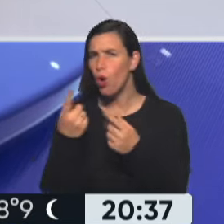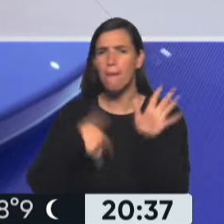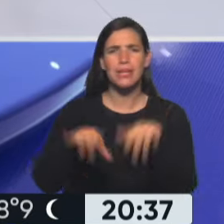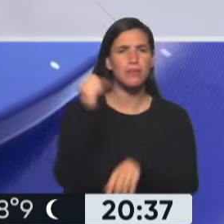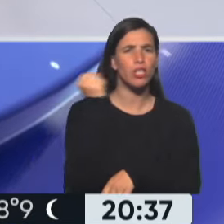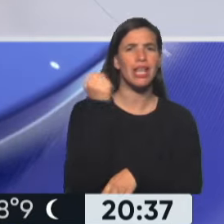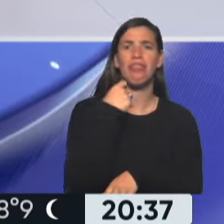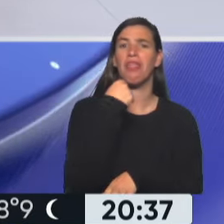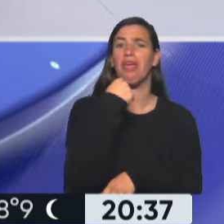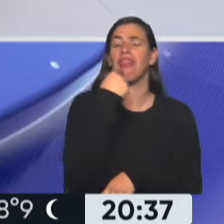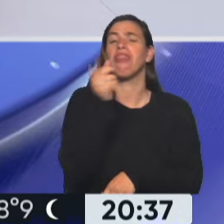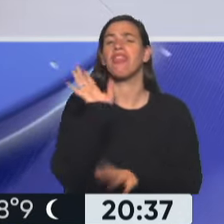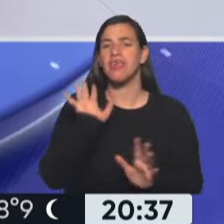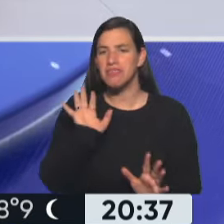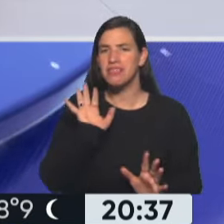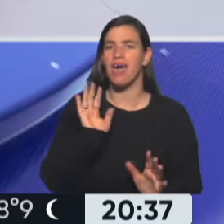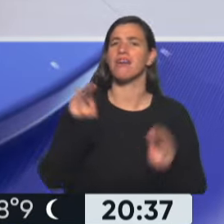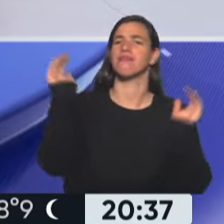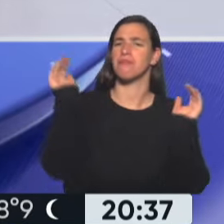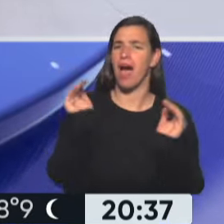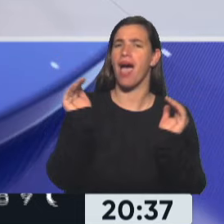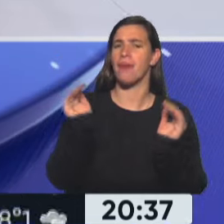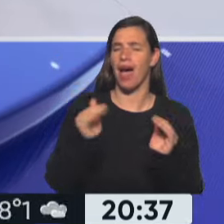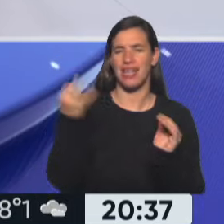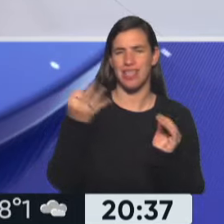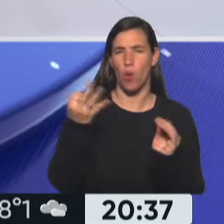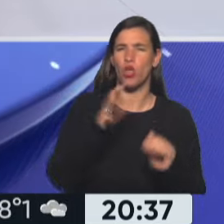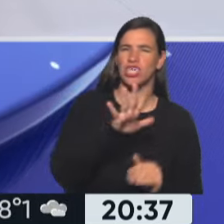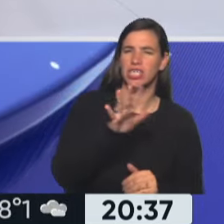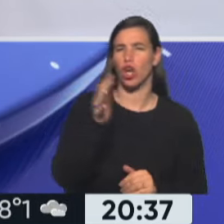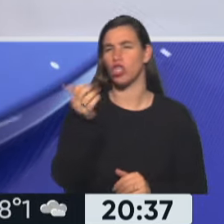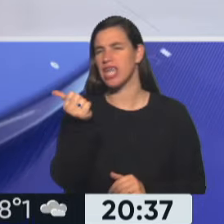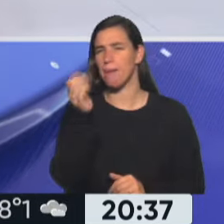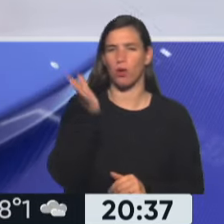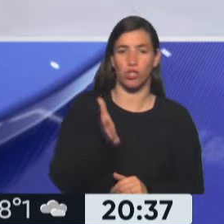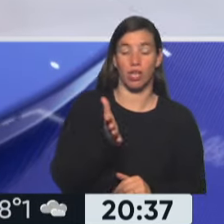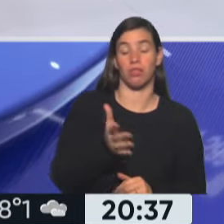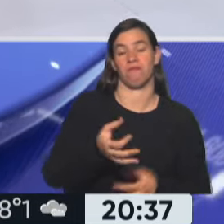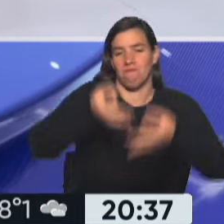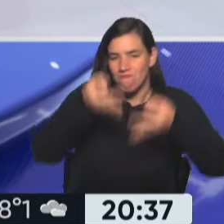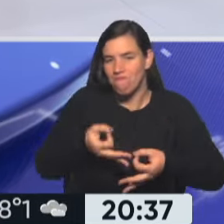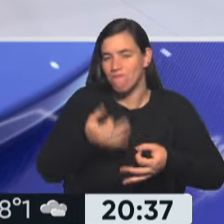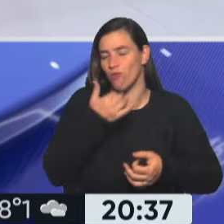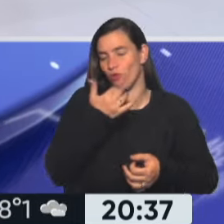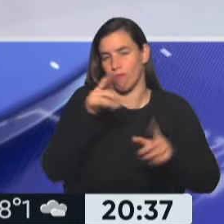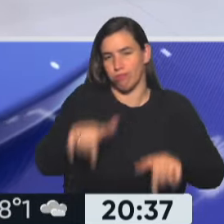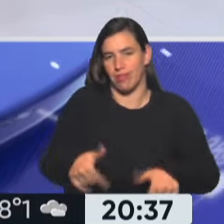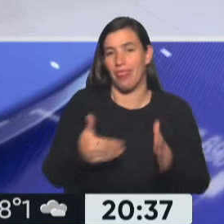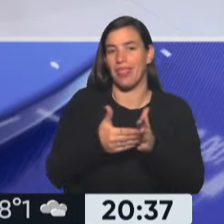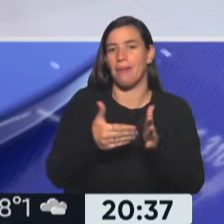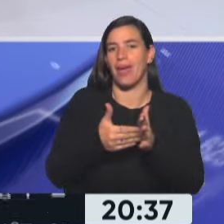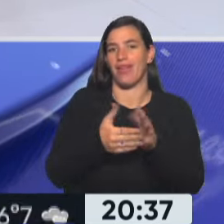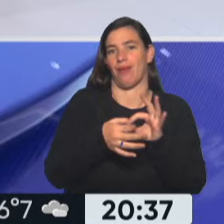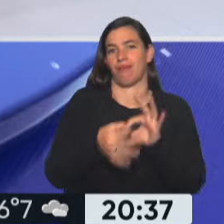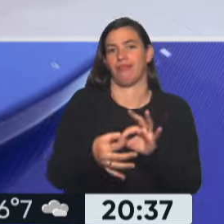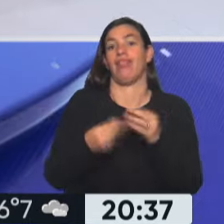bajando en un 5%, en un 6%. Hasta el momento no hay definiciones y va a depender en gran medida de cuáles sean las